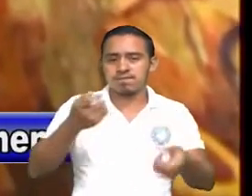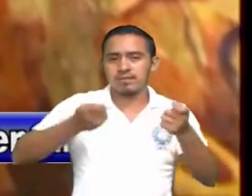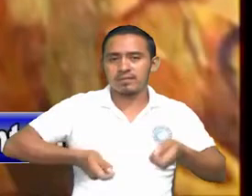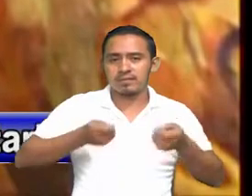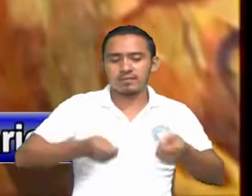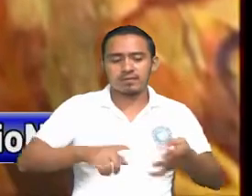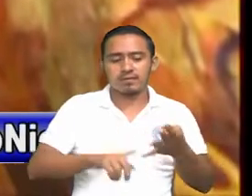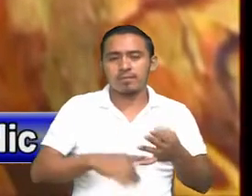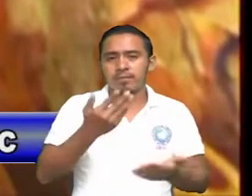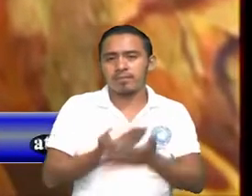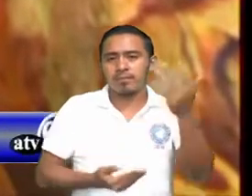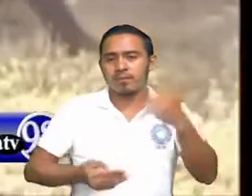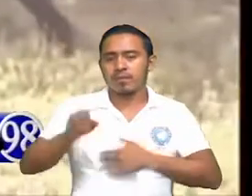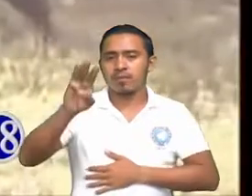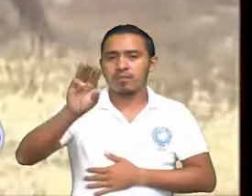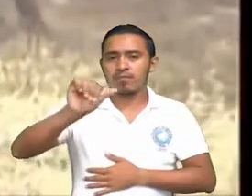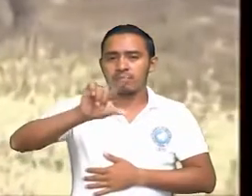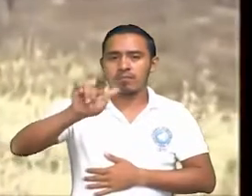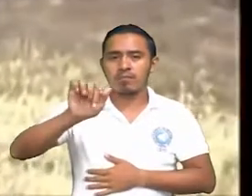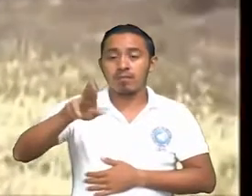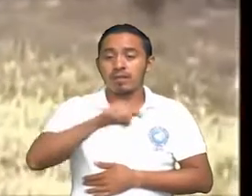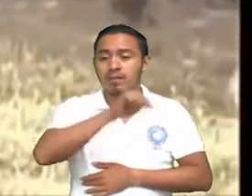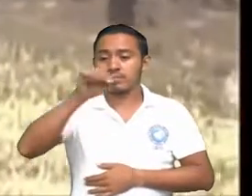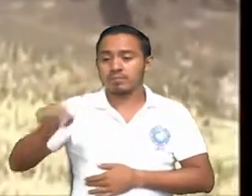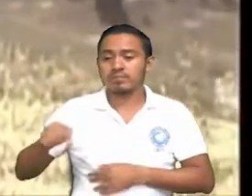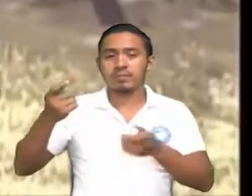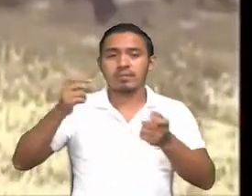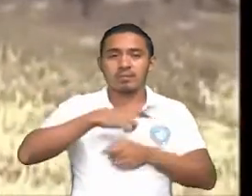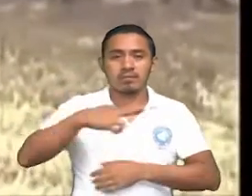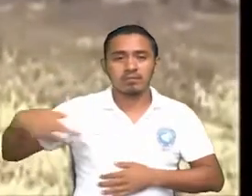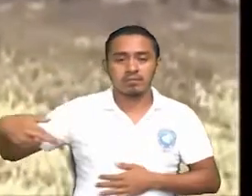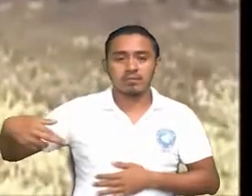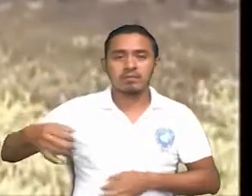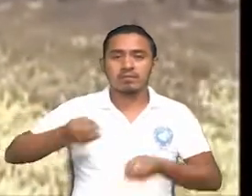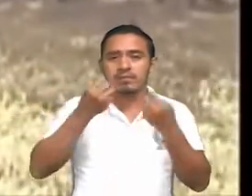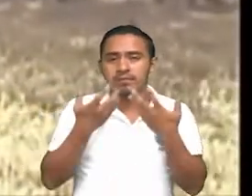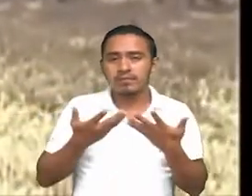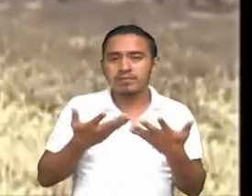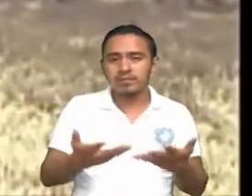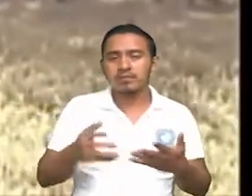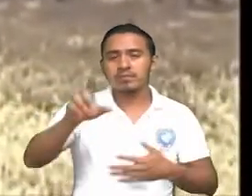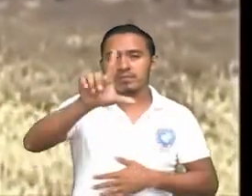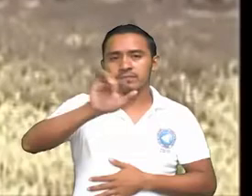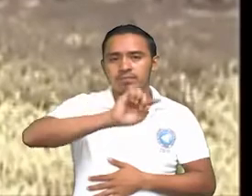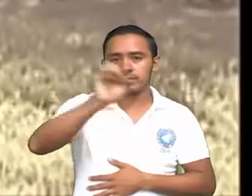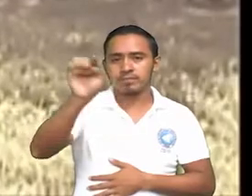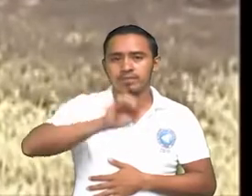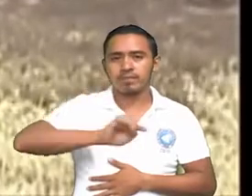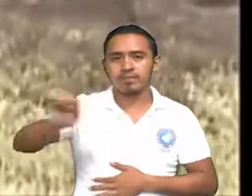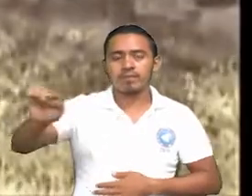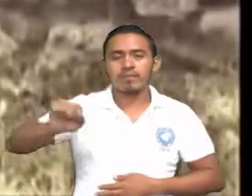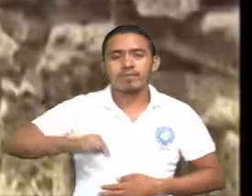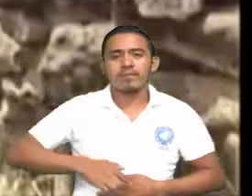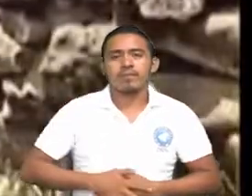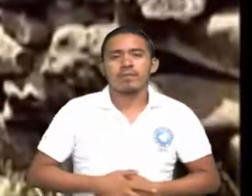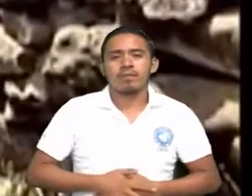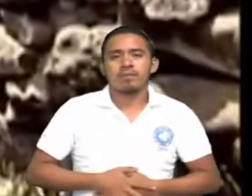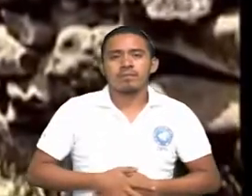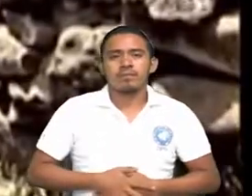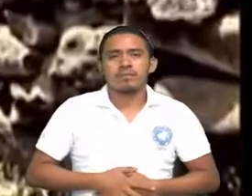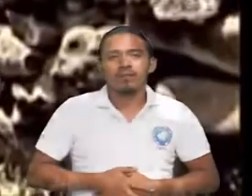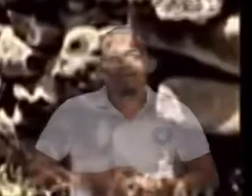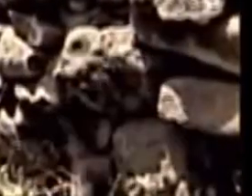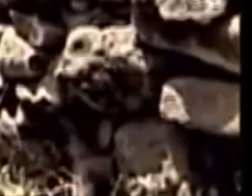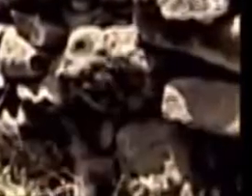y retirada de Walker hacia Rivas. Con cámara de Wendell Noguera para el Canal Parlamentario, informó Liz